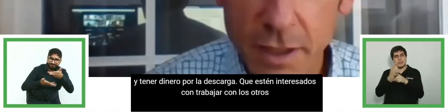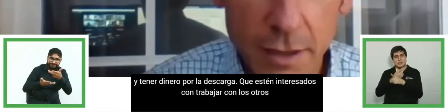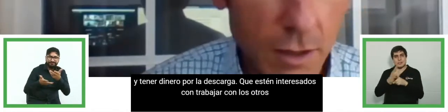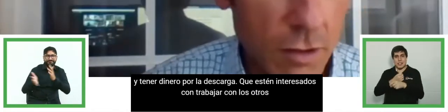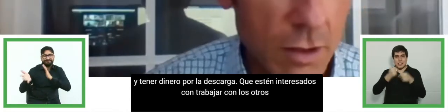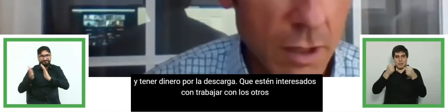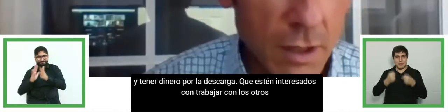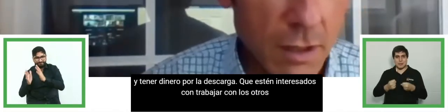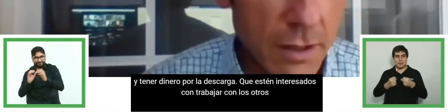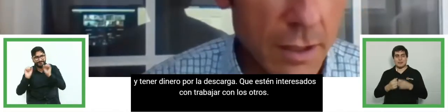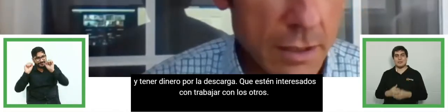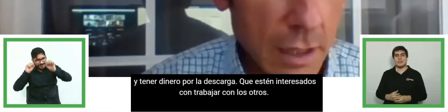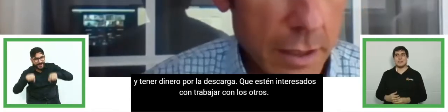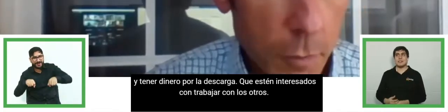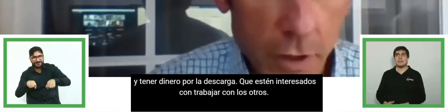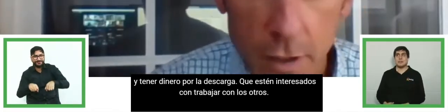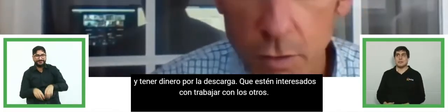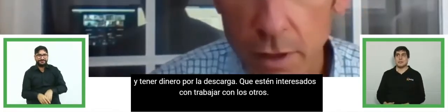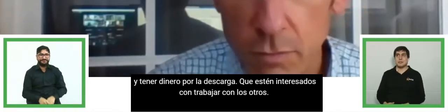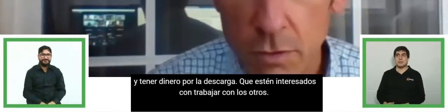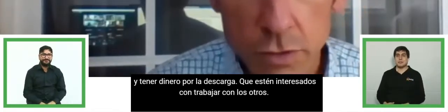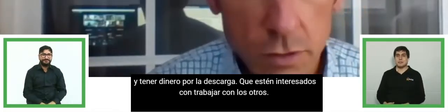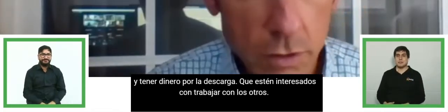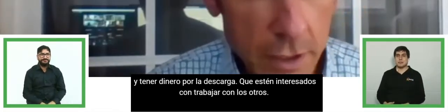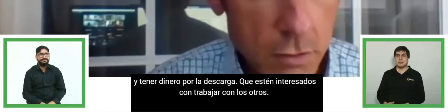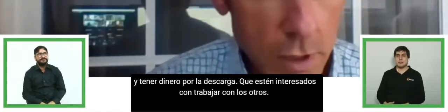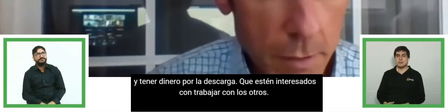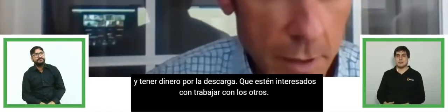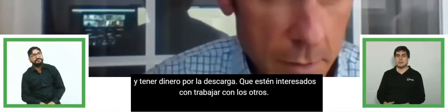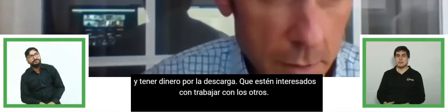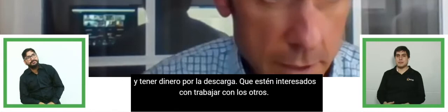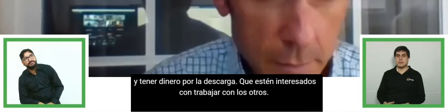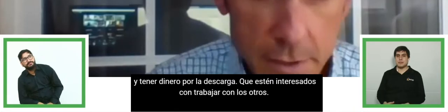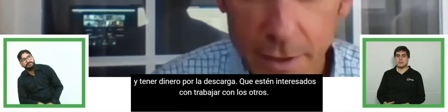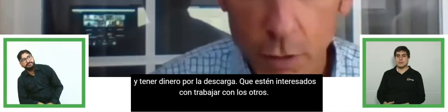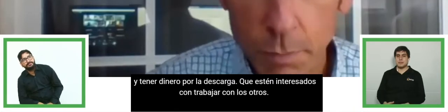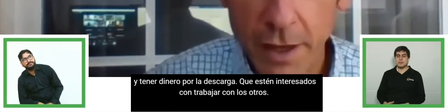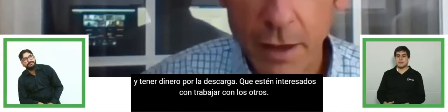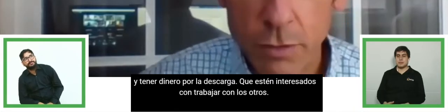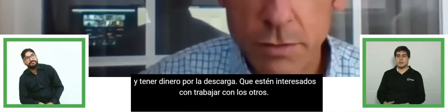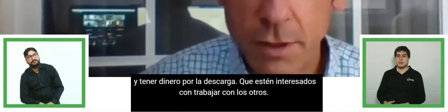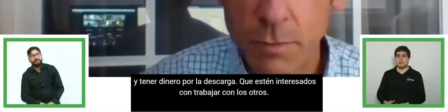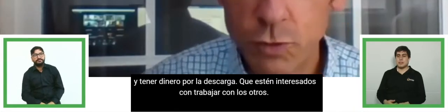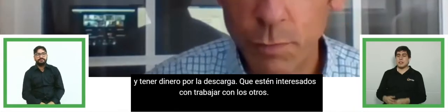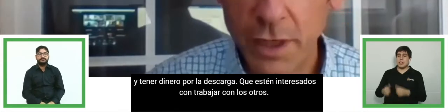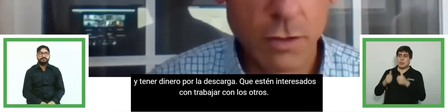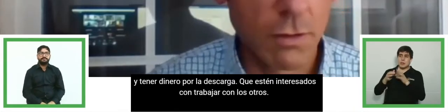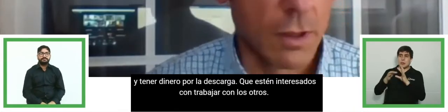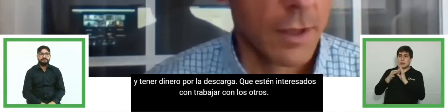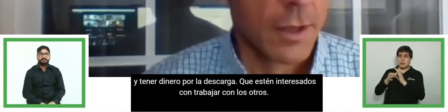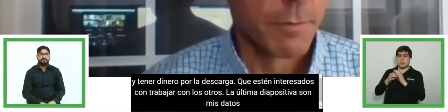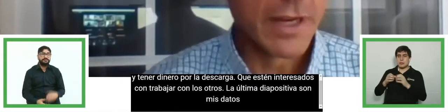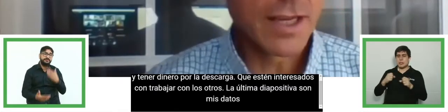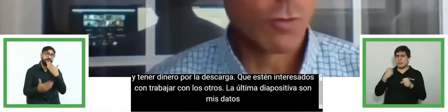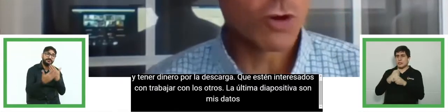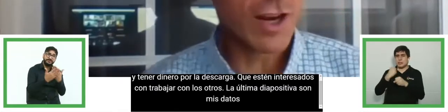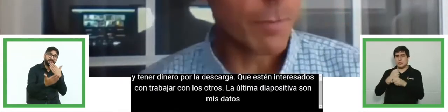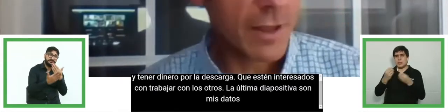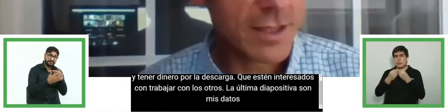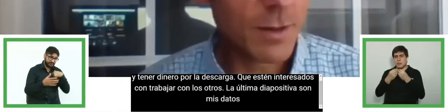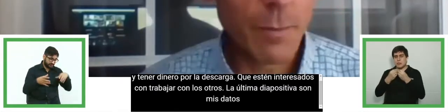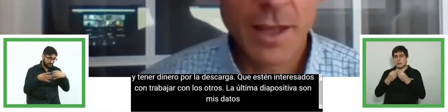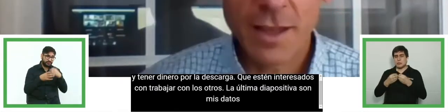y contactarme. Y excelente proyecto en unos contextos, la verdad es que bastante complicados, tiene mucho mérito.